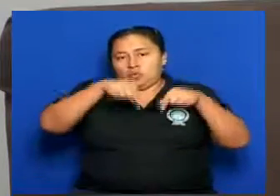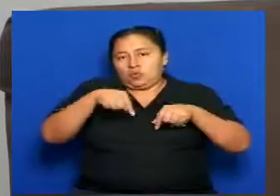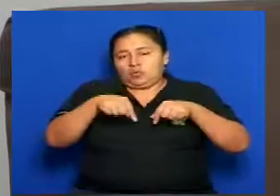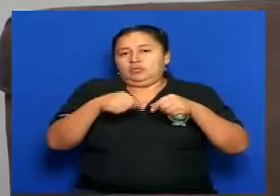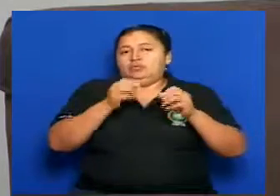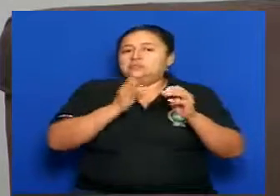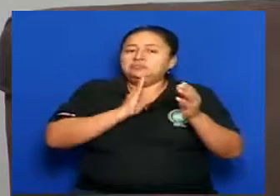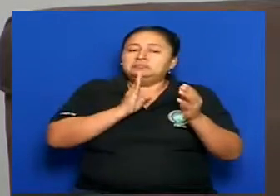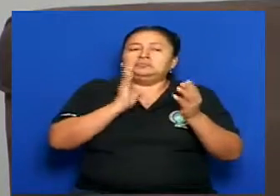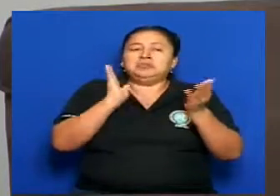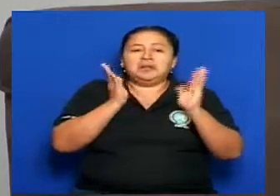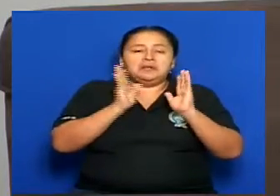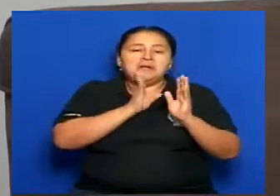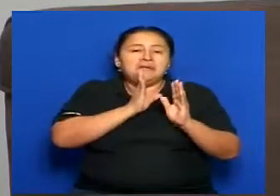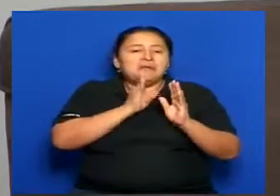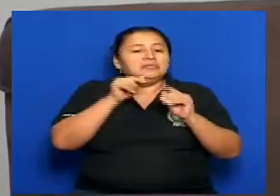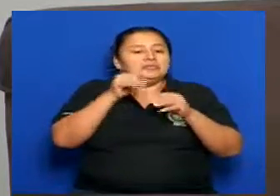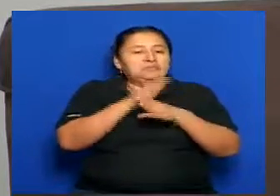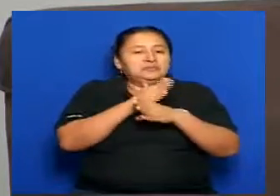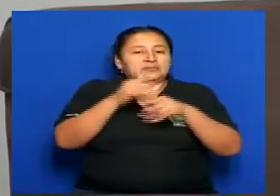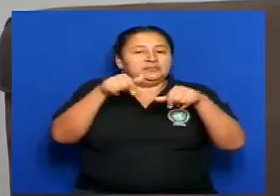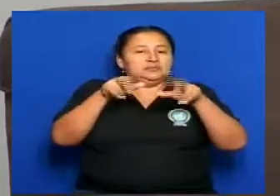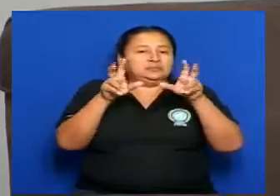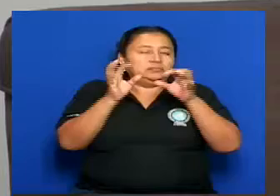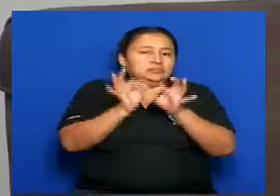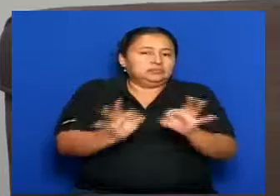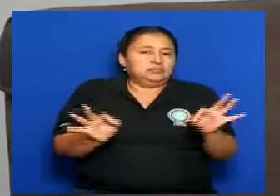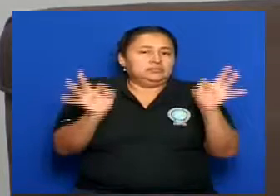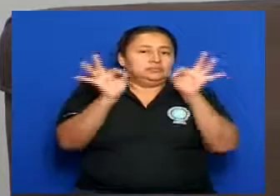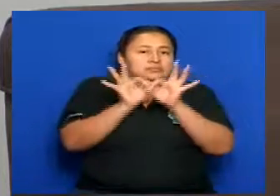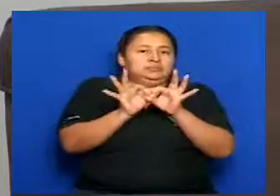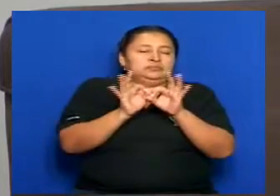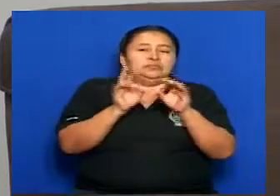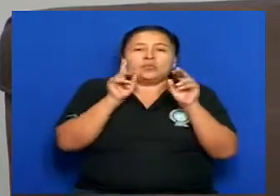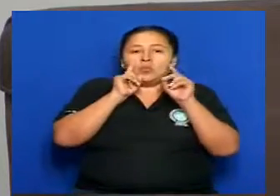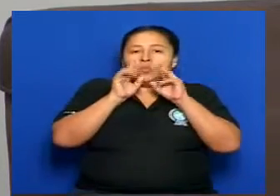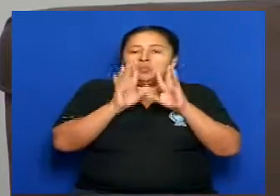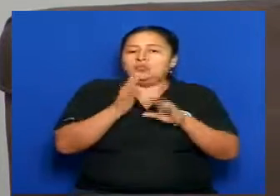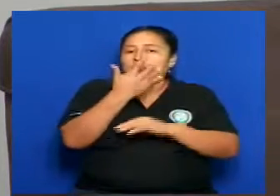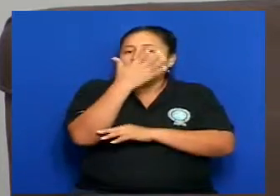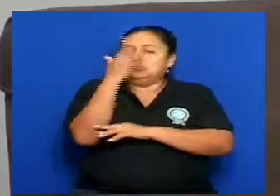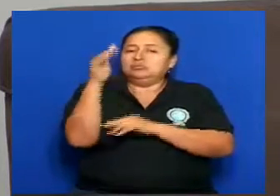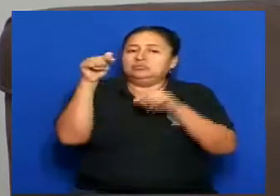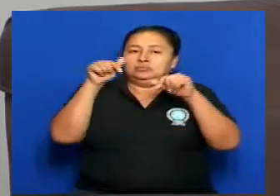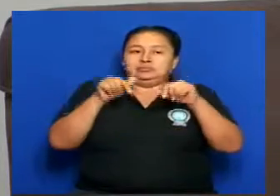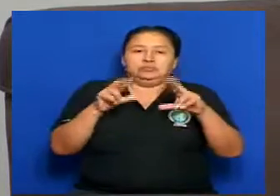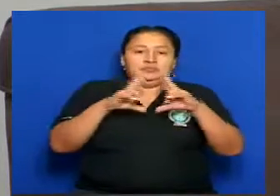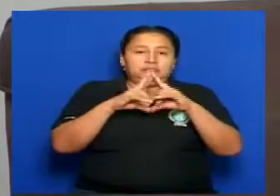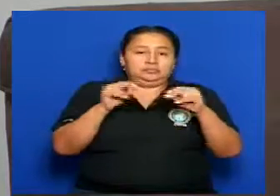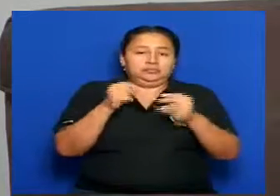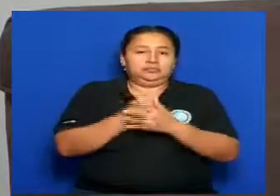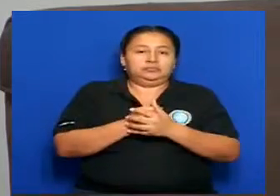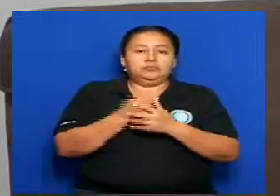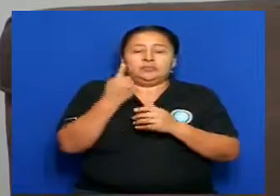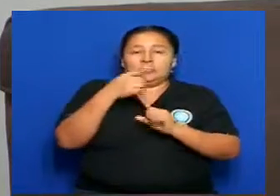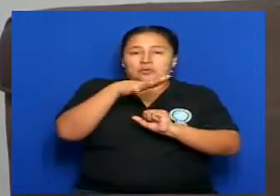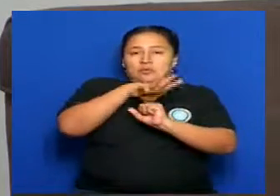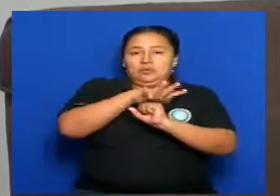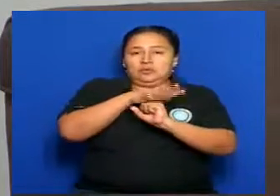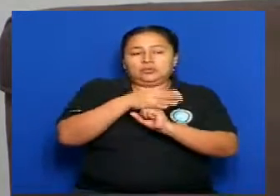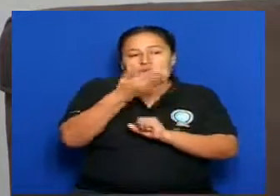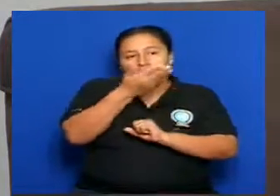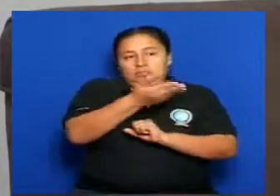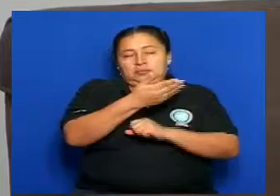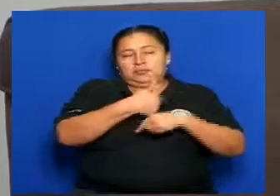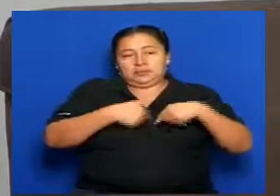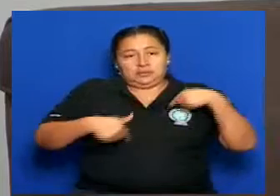de hoy para abordar este tema tan importante sobre el medio ambiente de nuestro país una comisión que usted